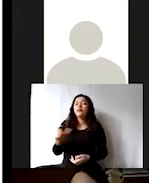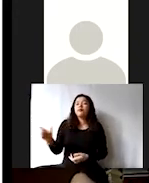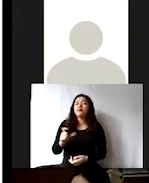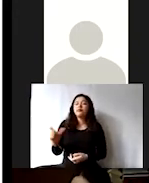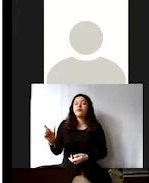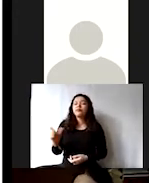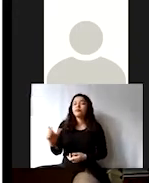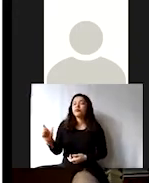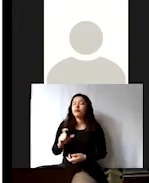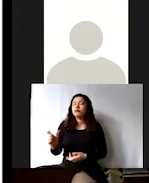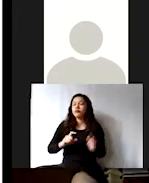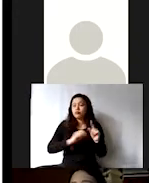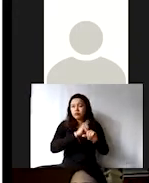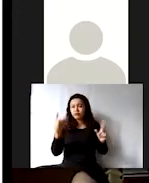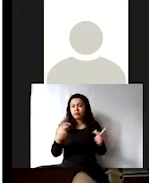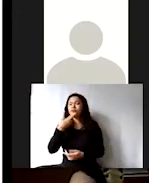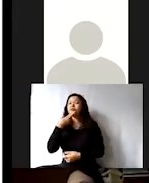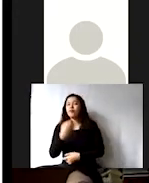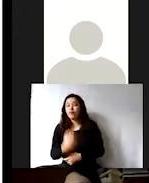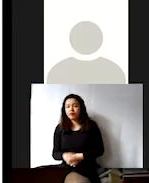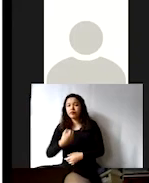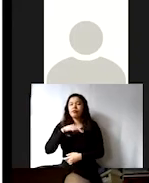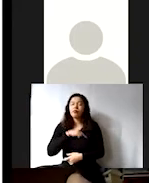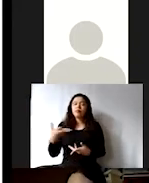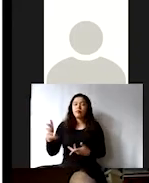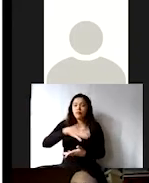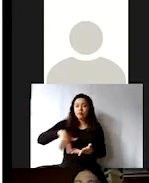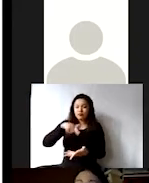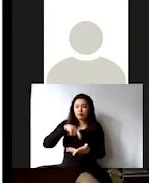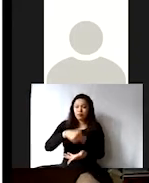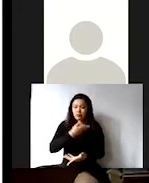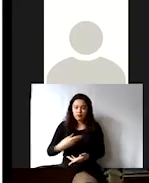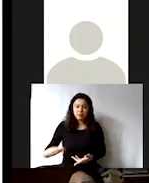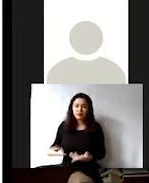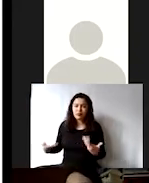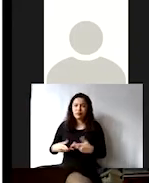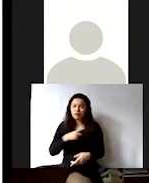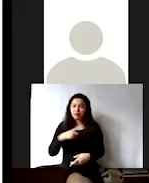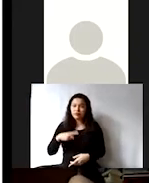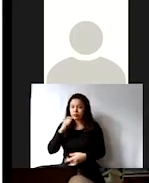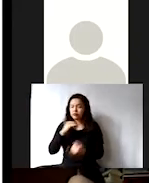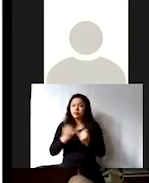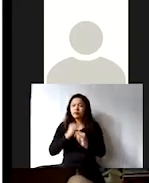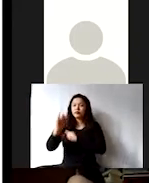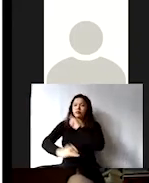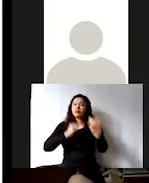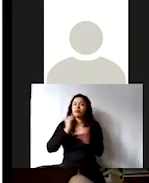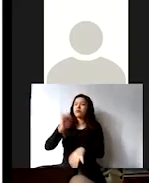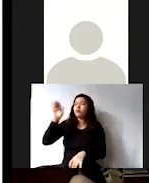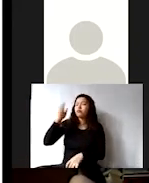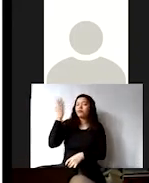nivel nacional, nos toca hacerlo en el nivel local y nos toca hacerlo también en el nivel internacional que les mostraba